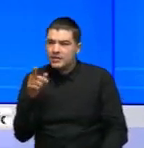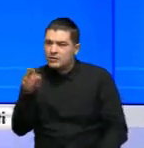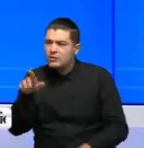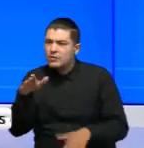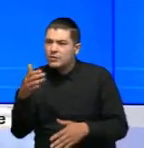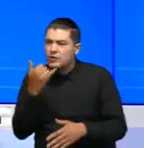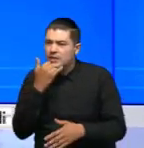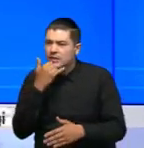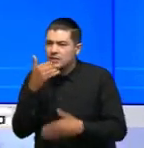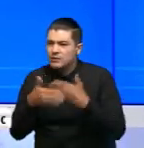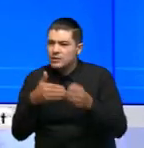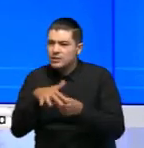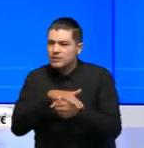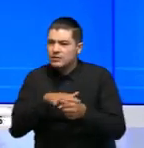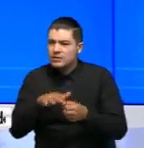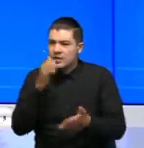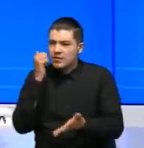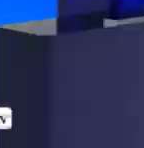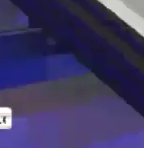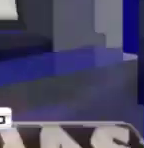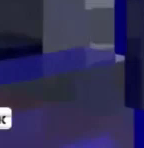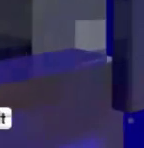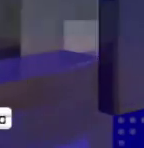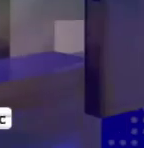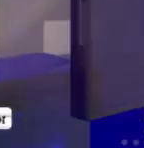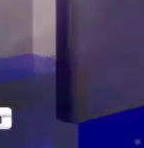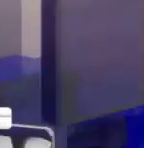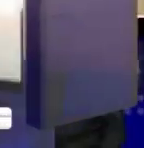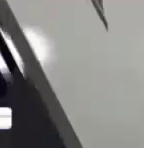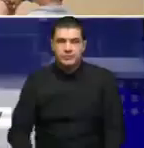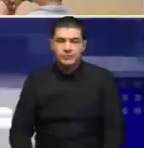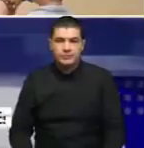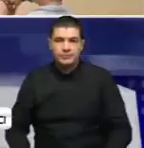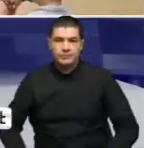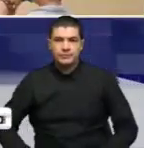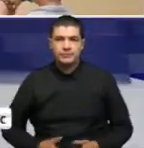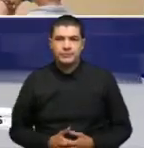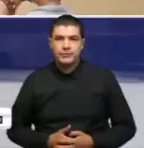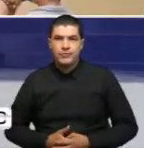conocen acerca del homicidio de esta menor? Adelante.